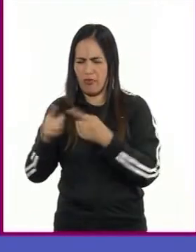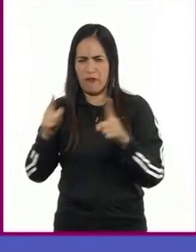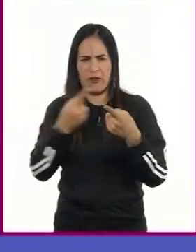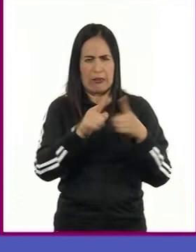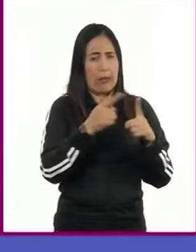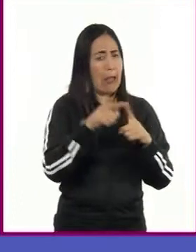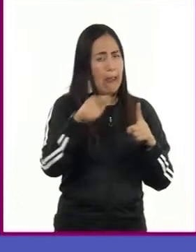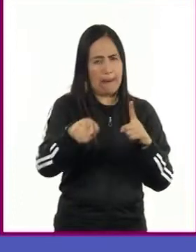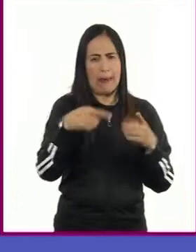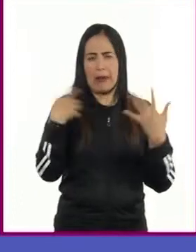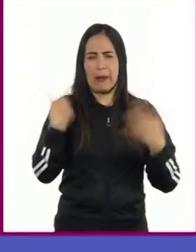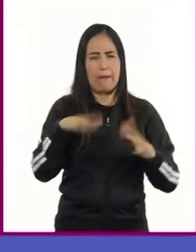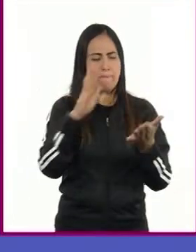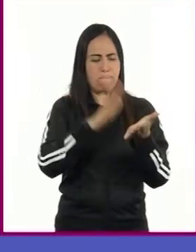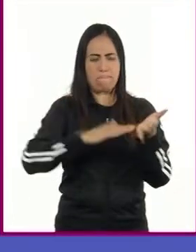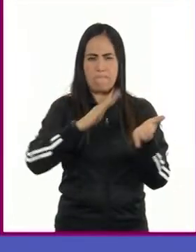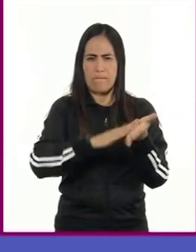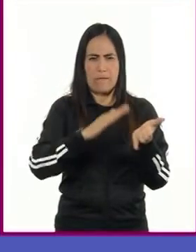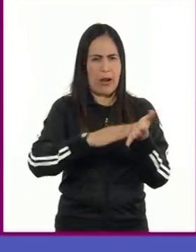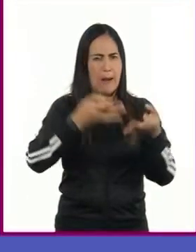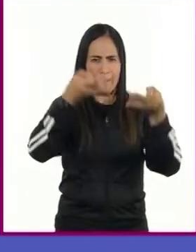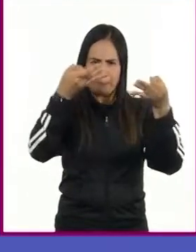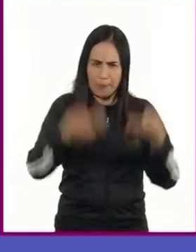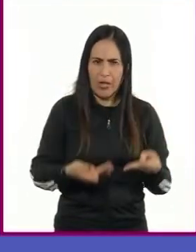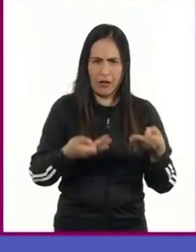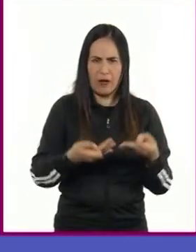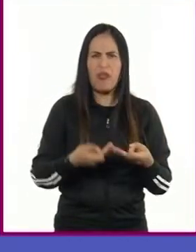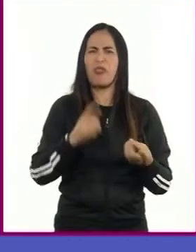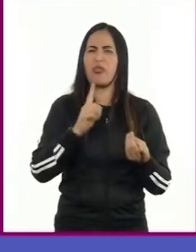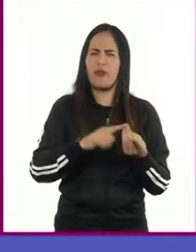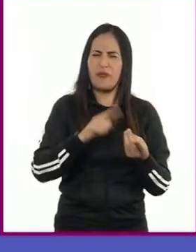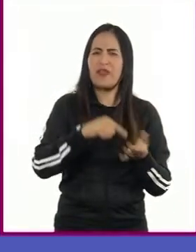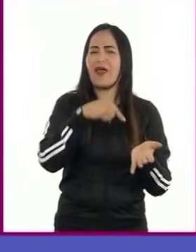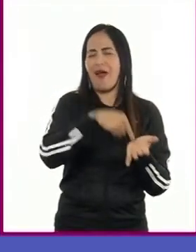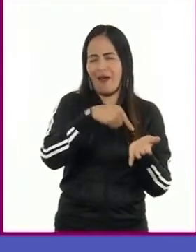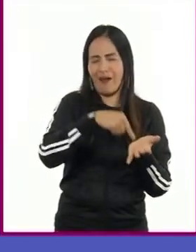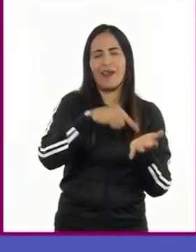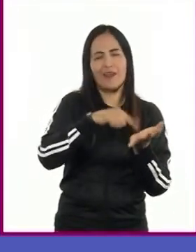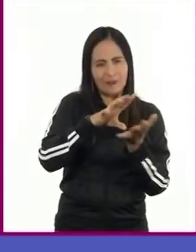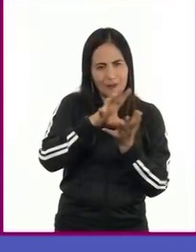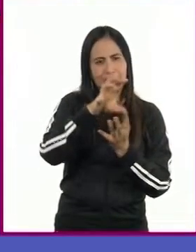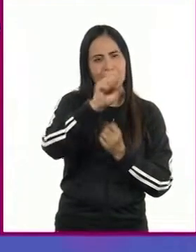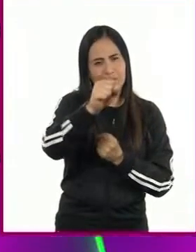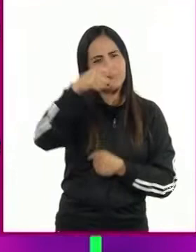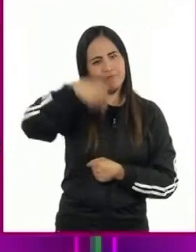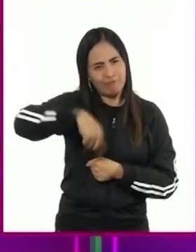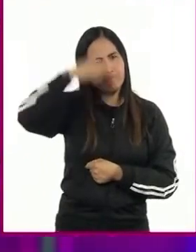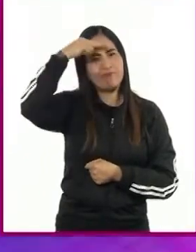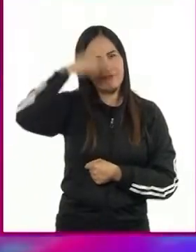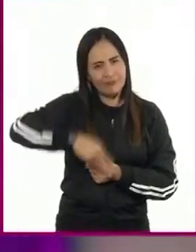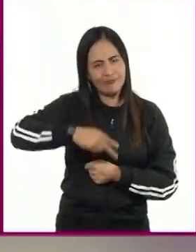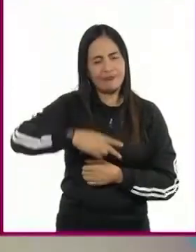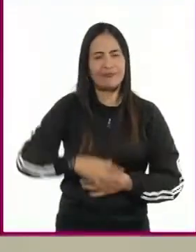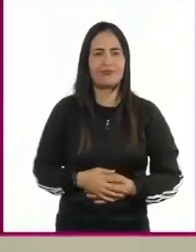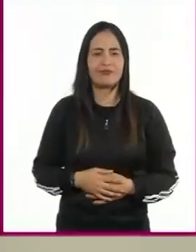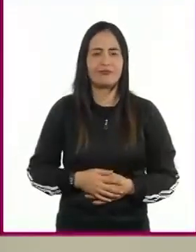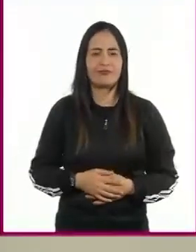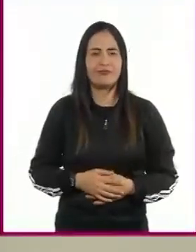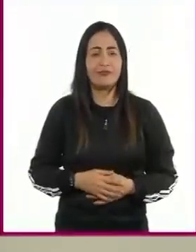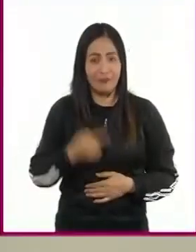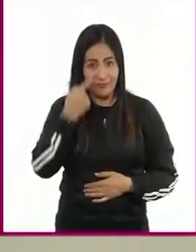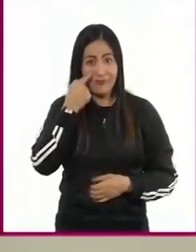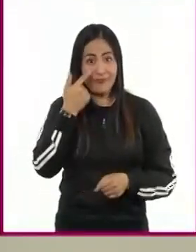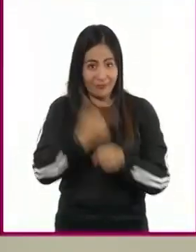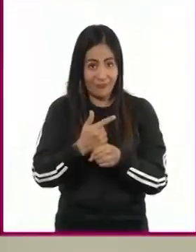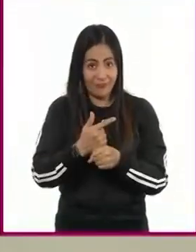documento especializado. Por lo tanto, me apoye en la Constitución Política de los Estados Unidos Mexicanos. ¿Ya se dieron